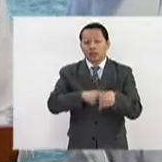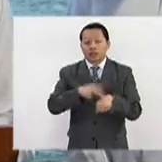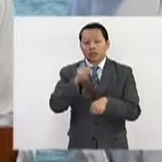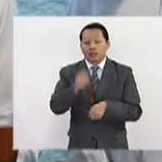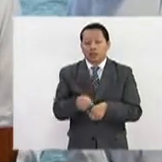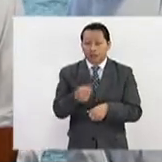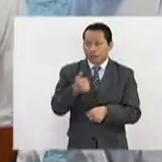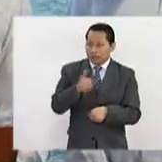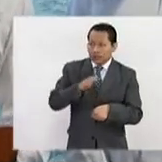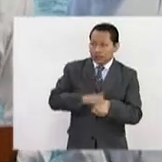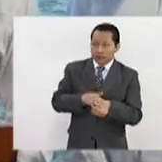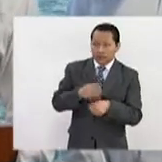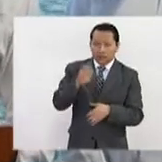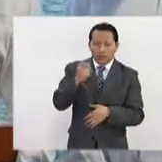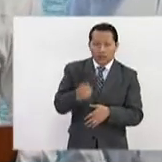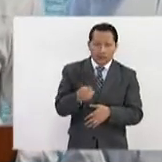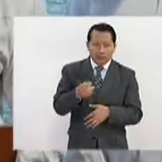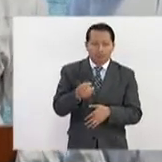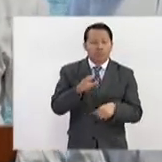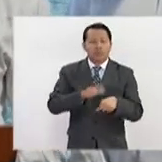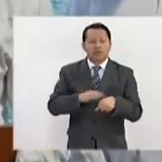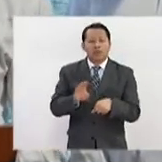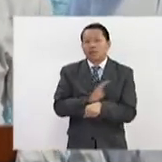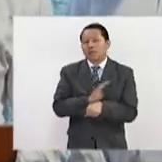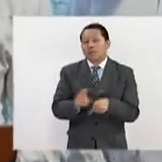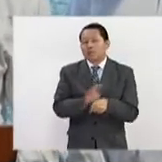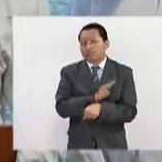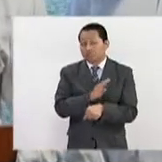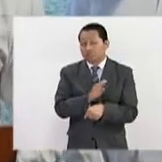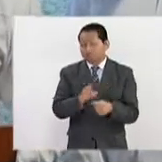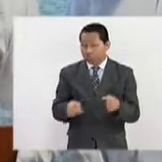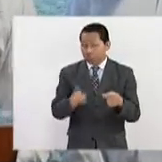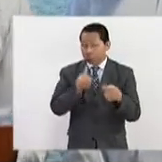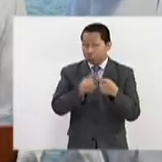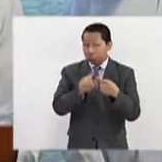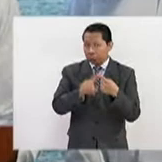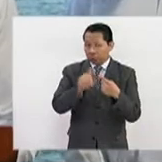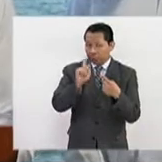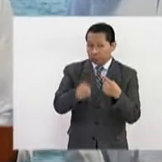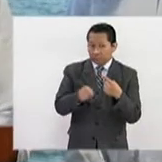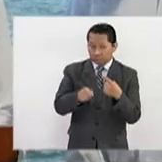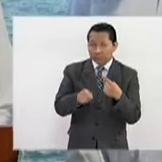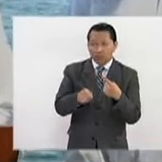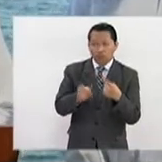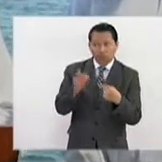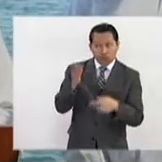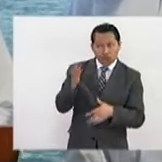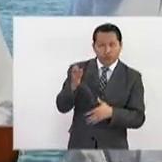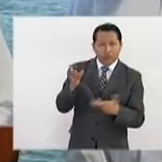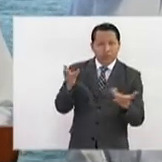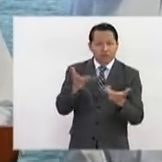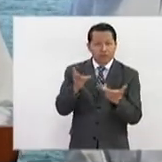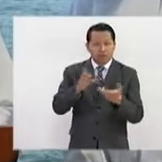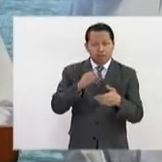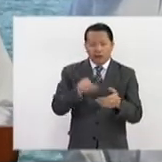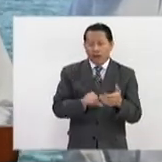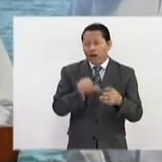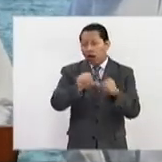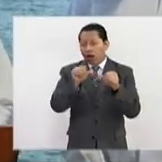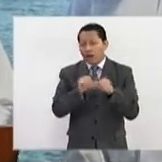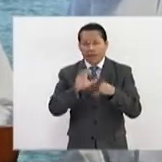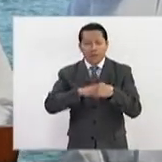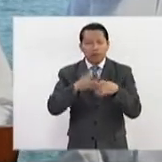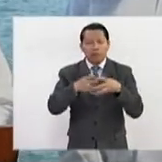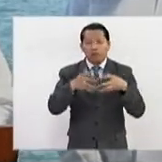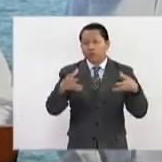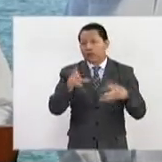su administración se ha visto sumamente beneficiada. En primer lugar, usted amplió la superficie de esta área natural protegida en